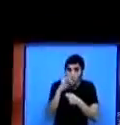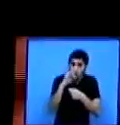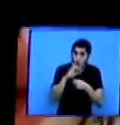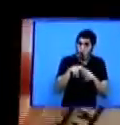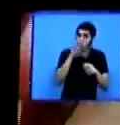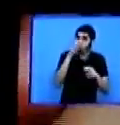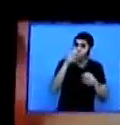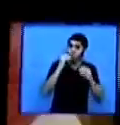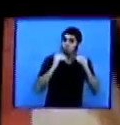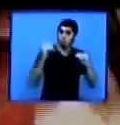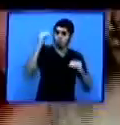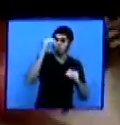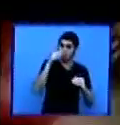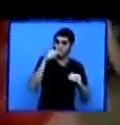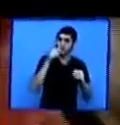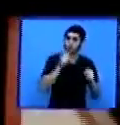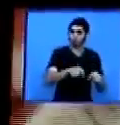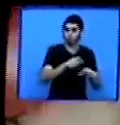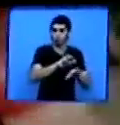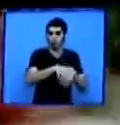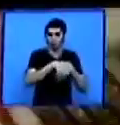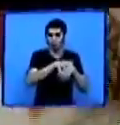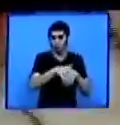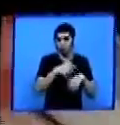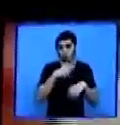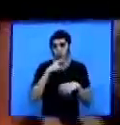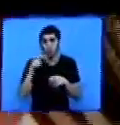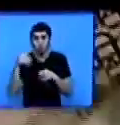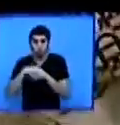revertir la pérdida de las reservas en el corto plazo.